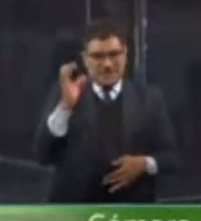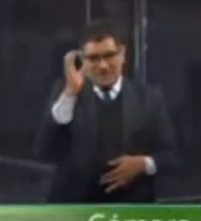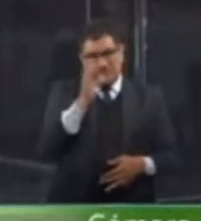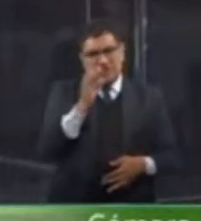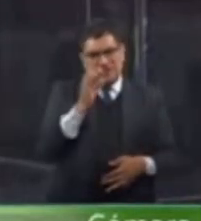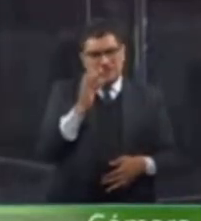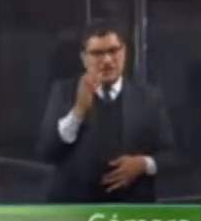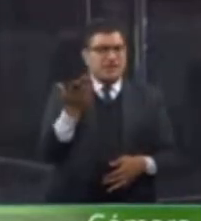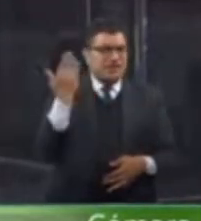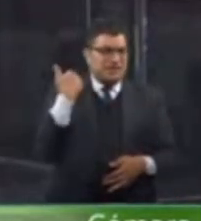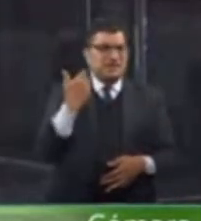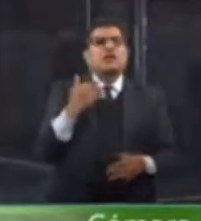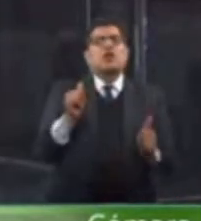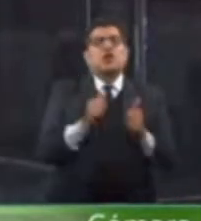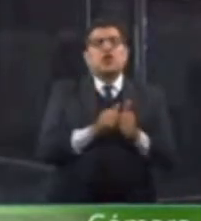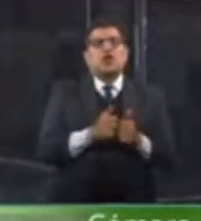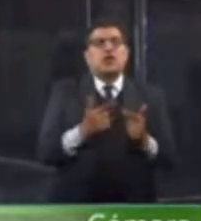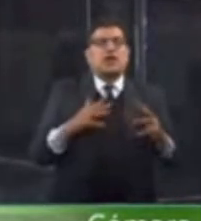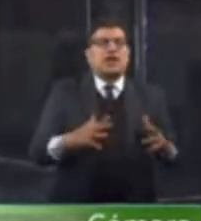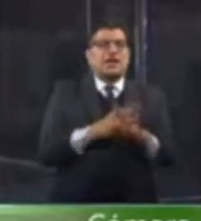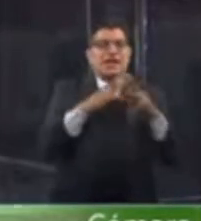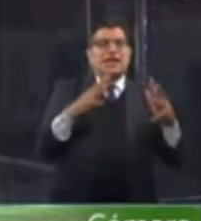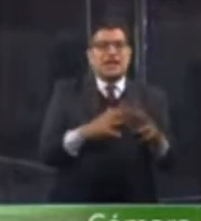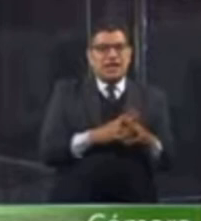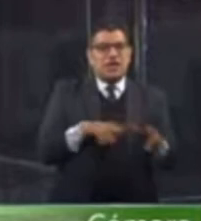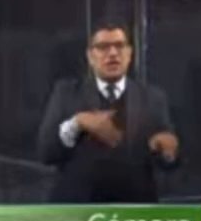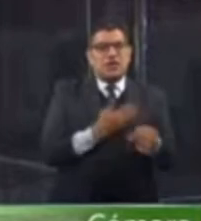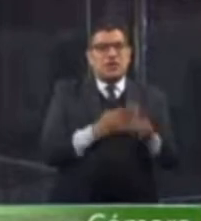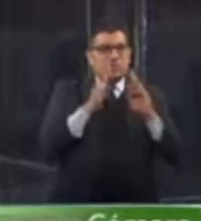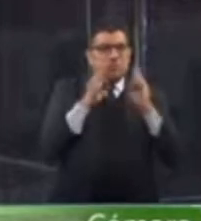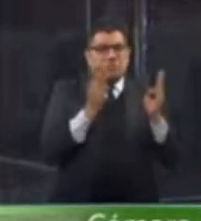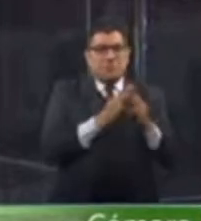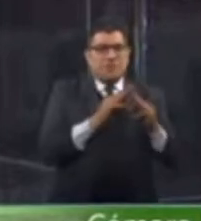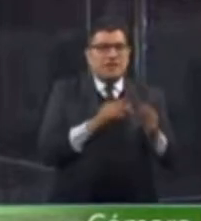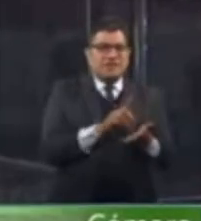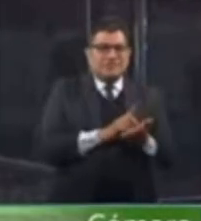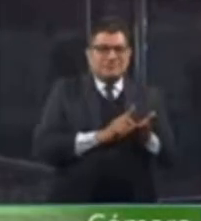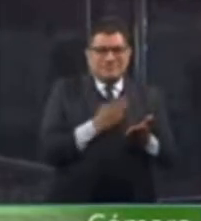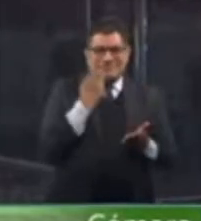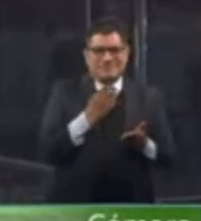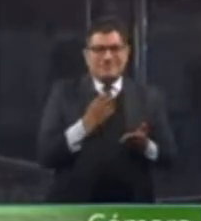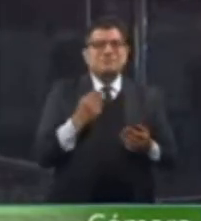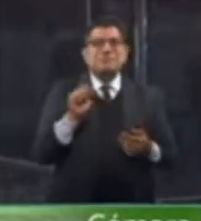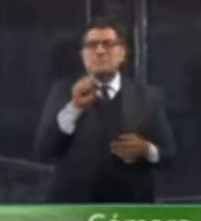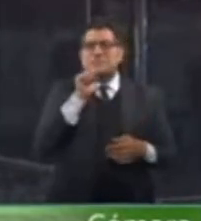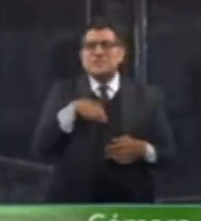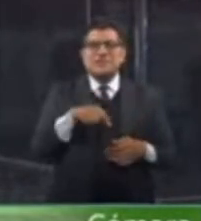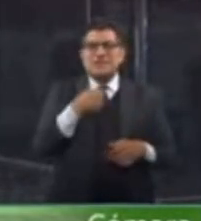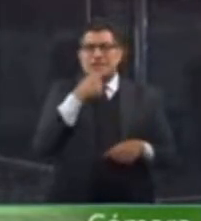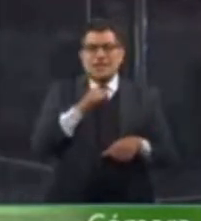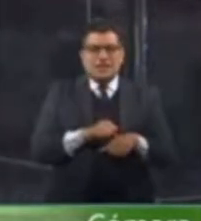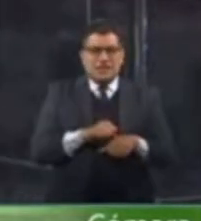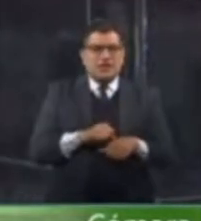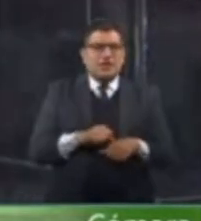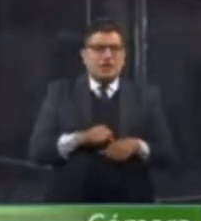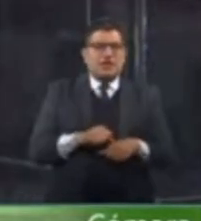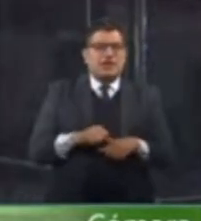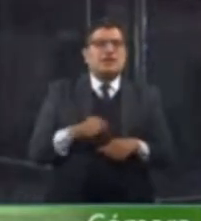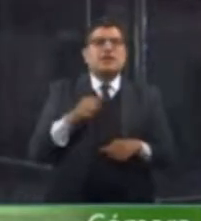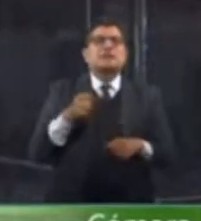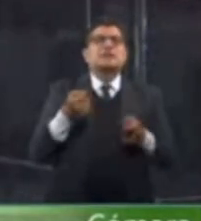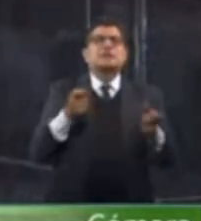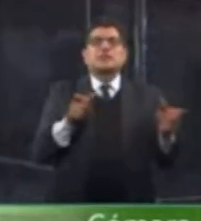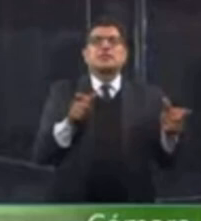Calderón Hinojosa, con su supuesta guerra contra el narcotráfico, cuando su propio secretario de seguridad encabezaba grupos del